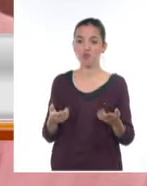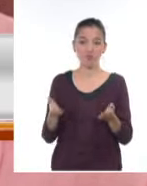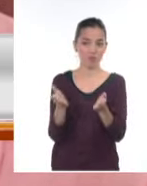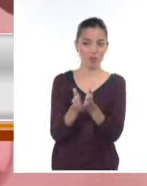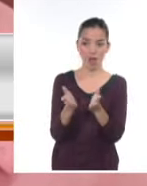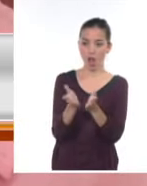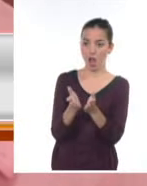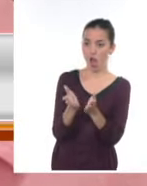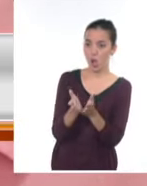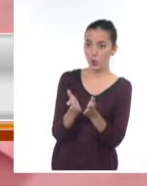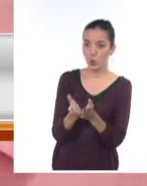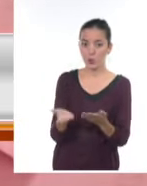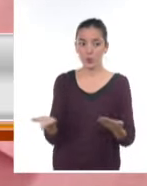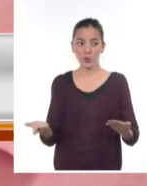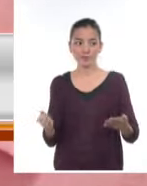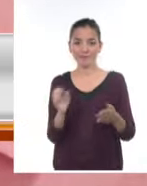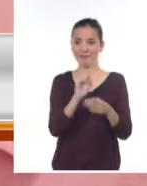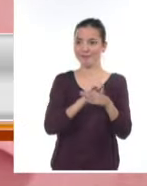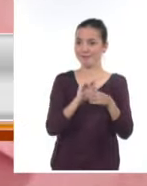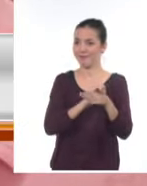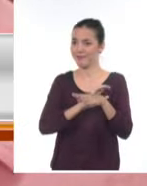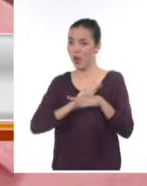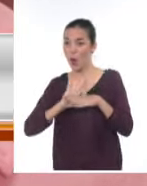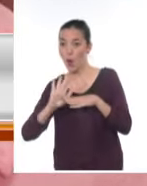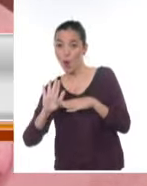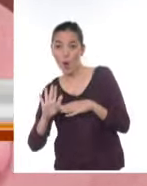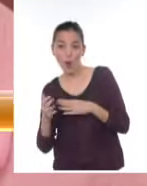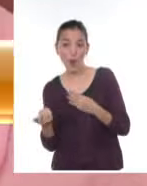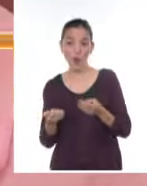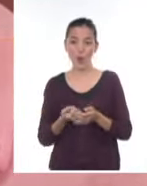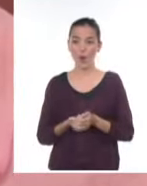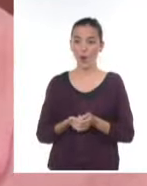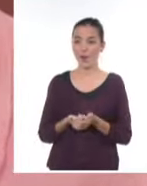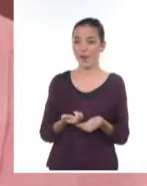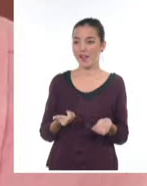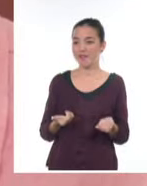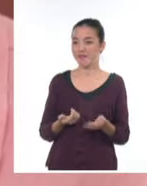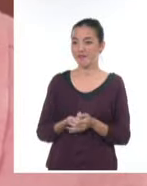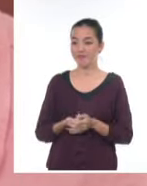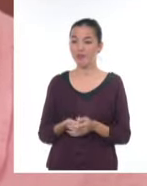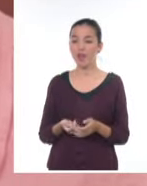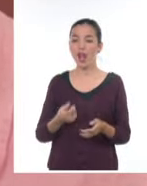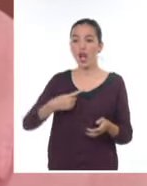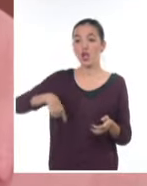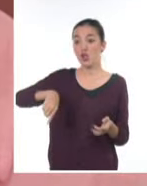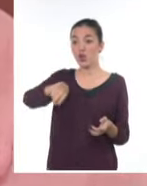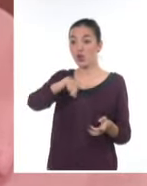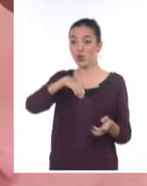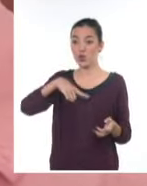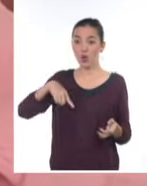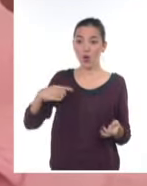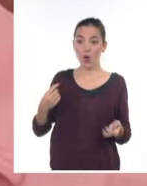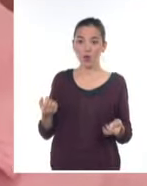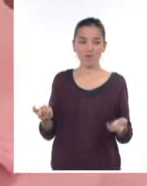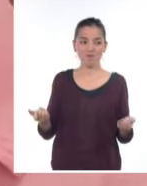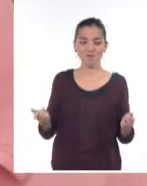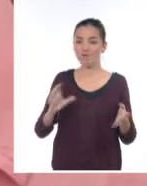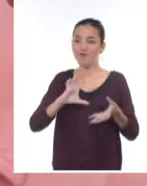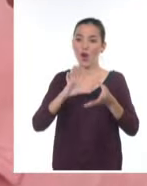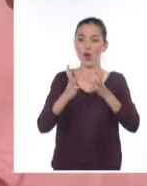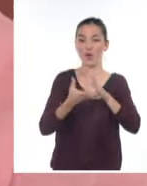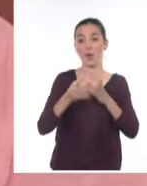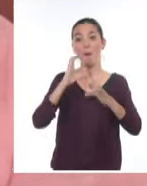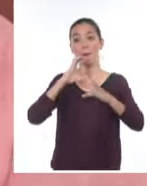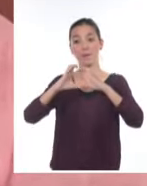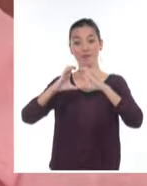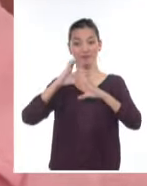tecnologías emergentes, storytelling y todo lo que tiene que ver con estrategias de comunicación que permitan visibilizar y